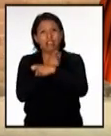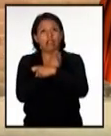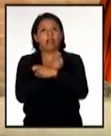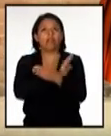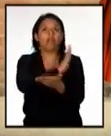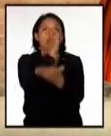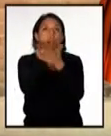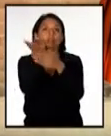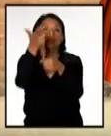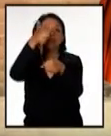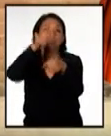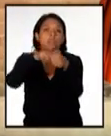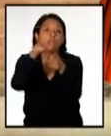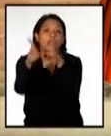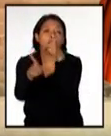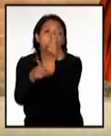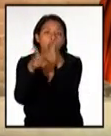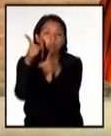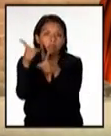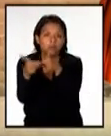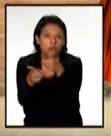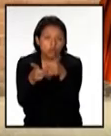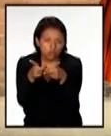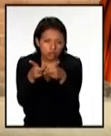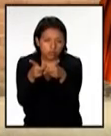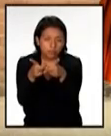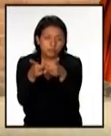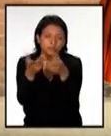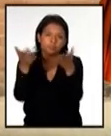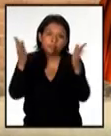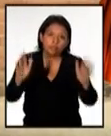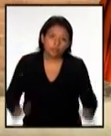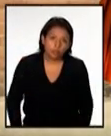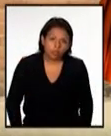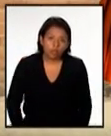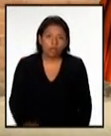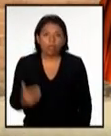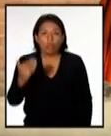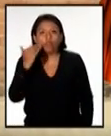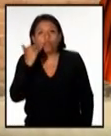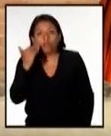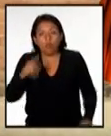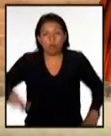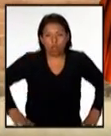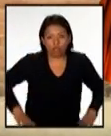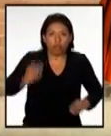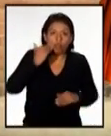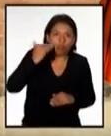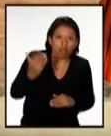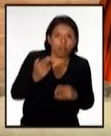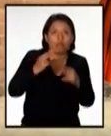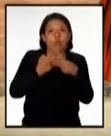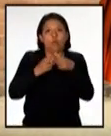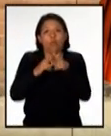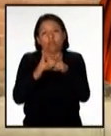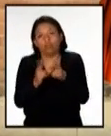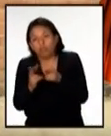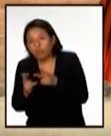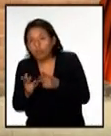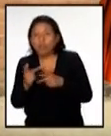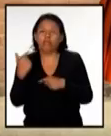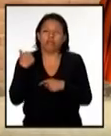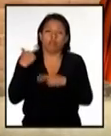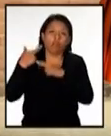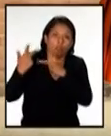y barraron en la unidad de medicina deportiva. Con lesiones múltiples, porque se les desvió la cadera,